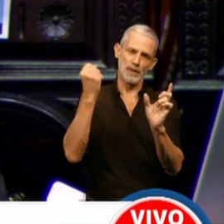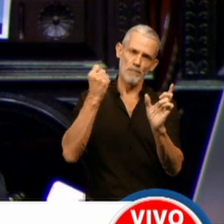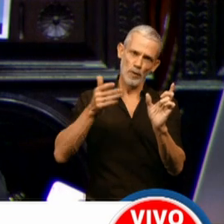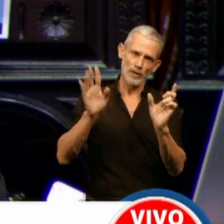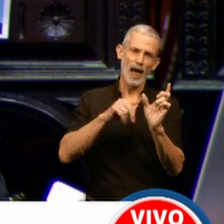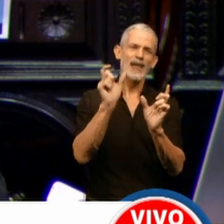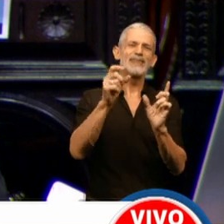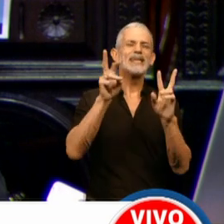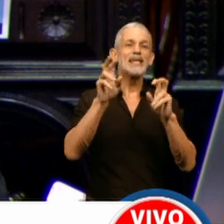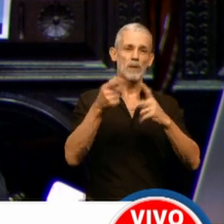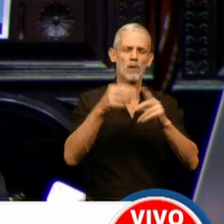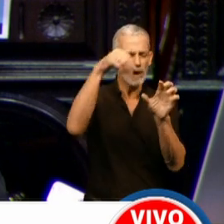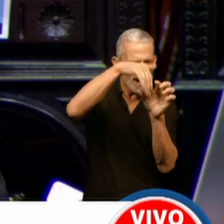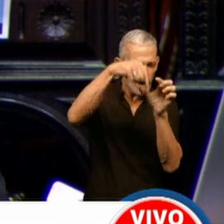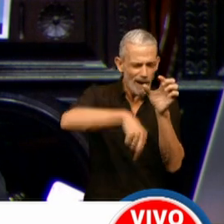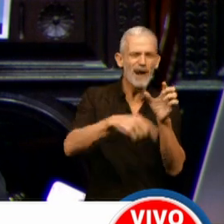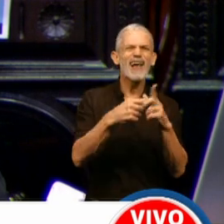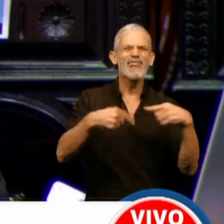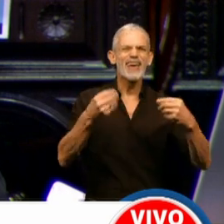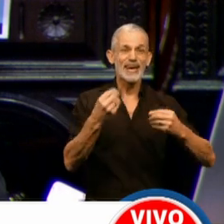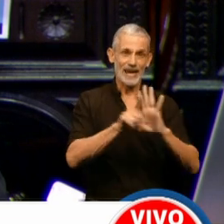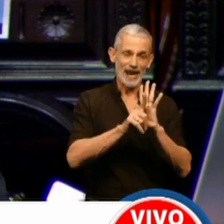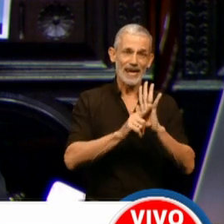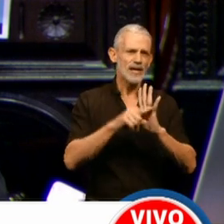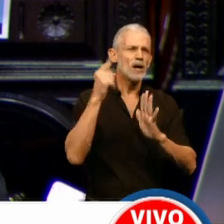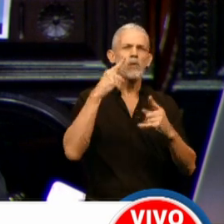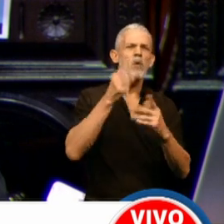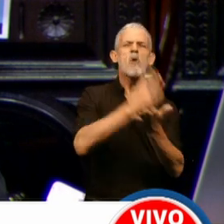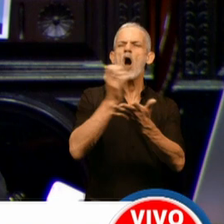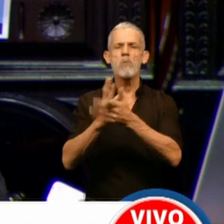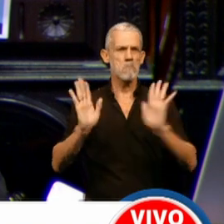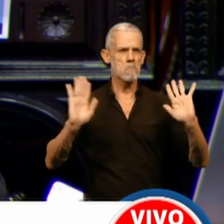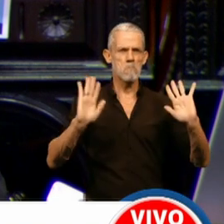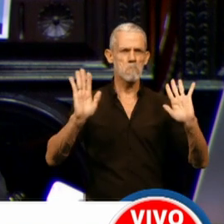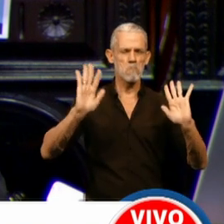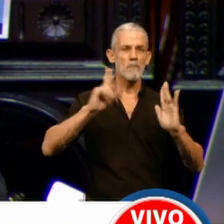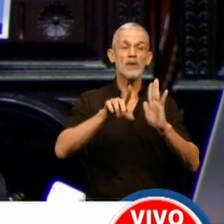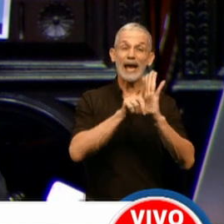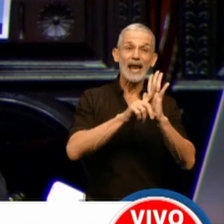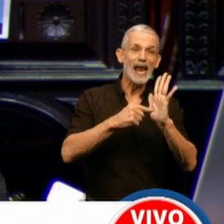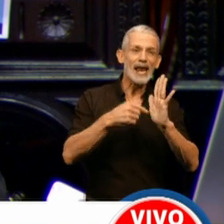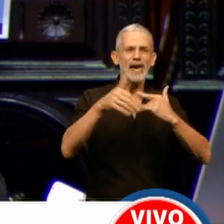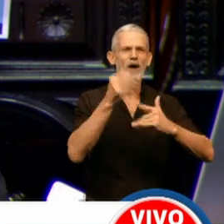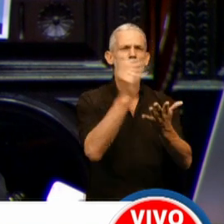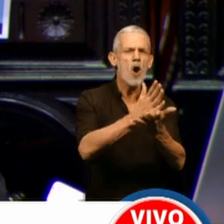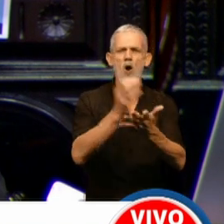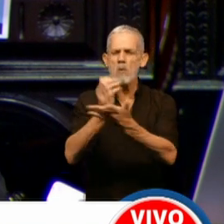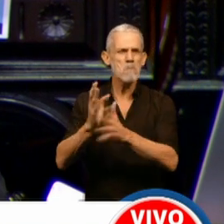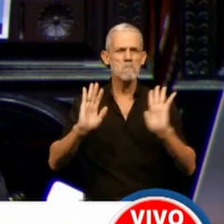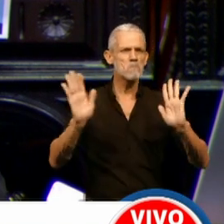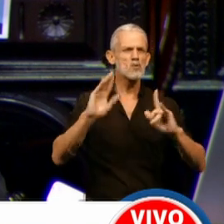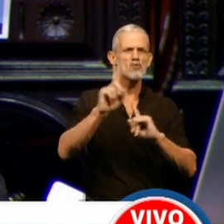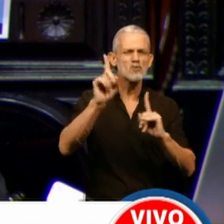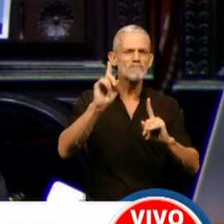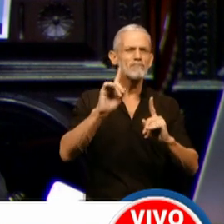sobre todo del espíritu de la ley el espíritu de la ley no canciones no es una ley que sea punitiva es